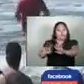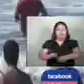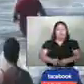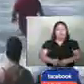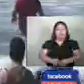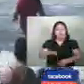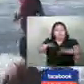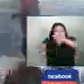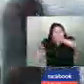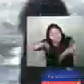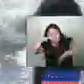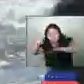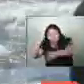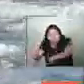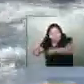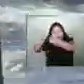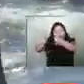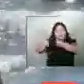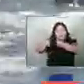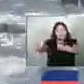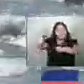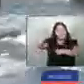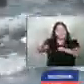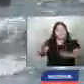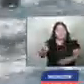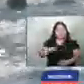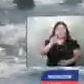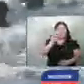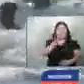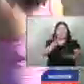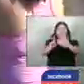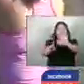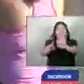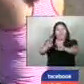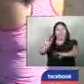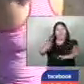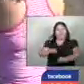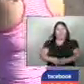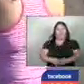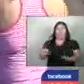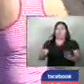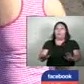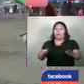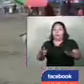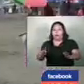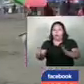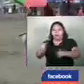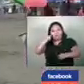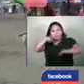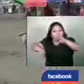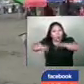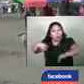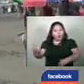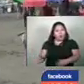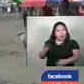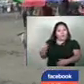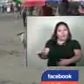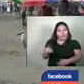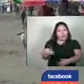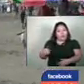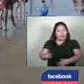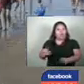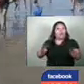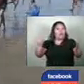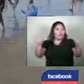rescates acuáticos tuvimos 164, esto gracias a la nueva unidad de guardavidas. Comparado al año